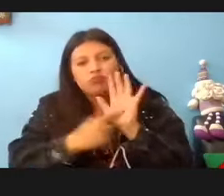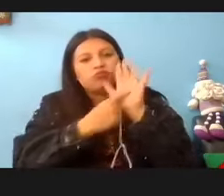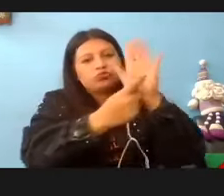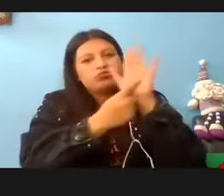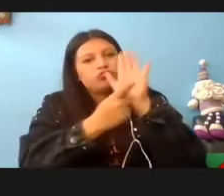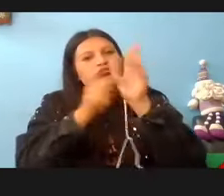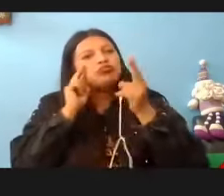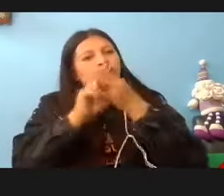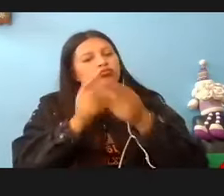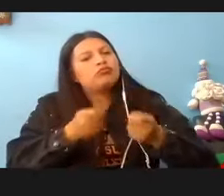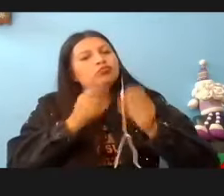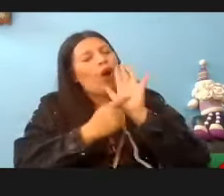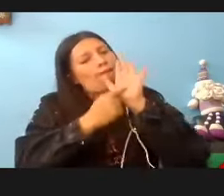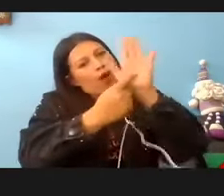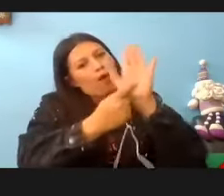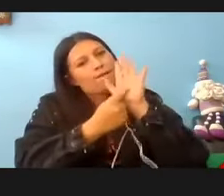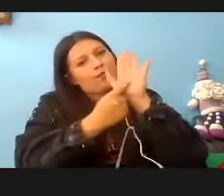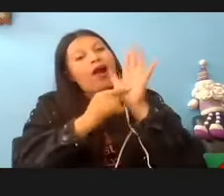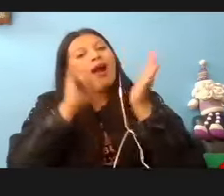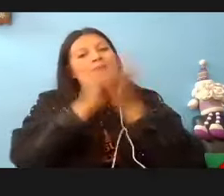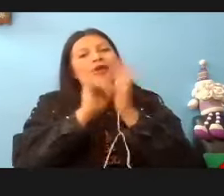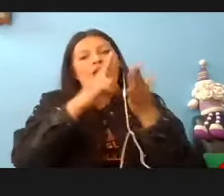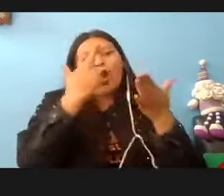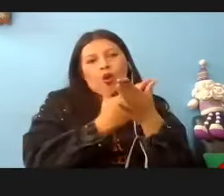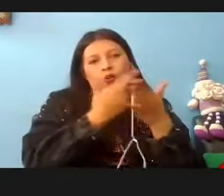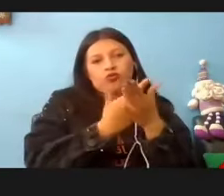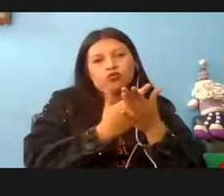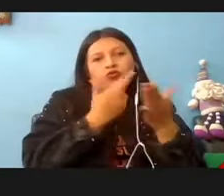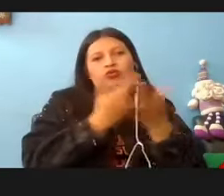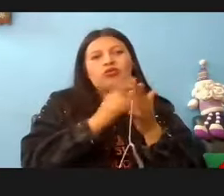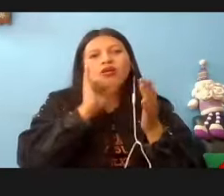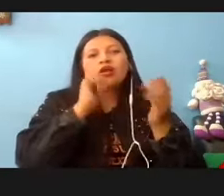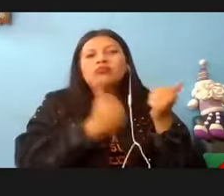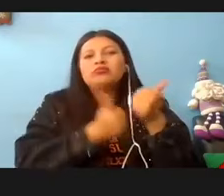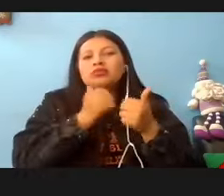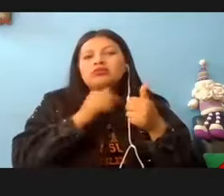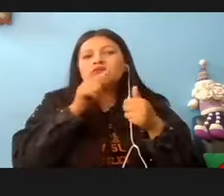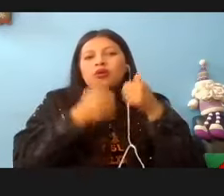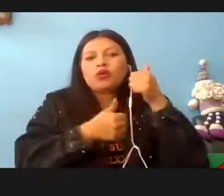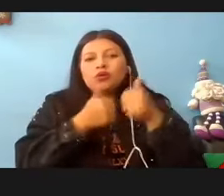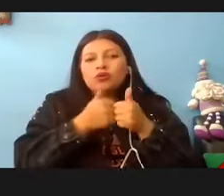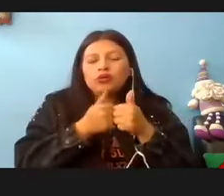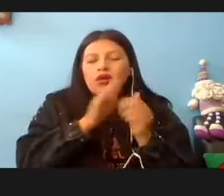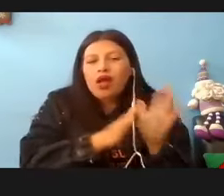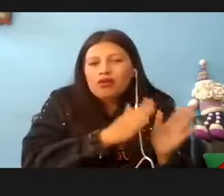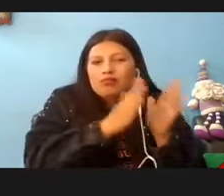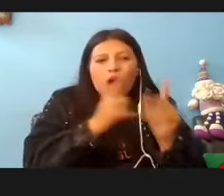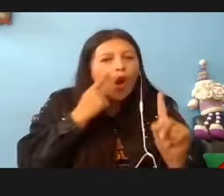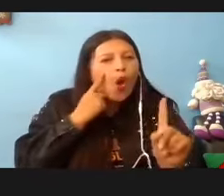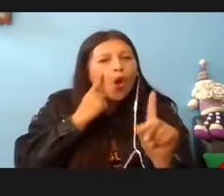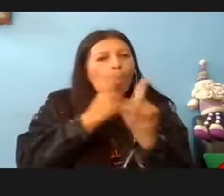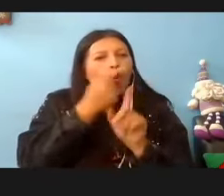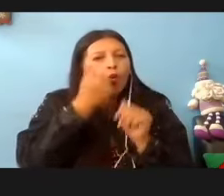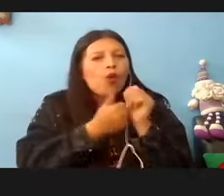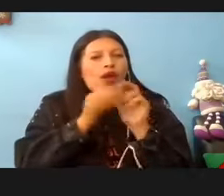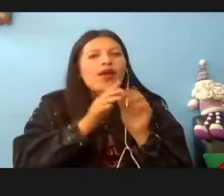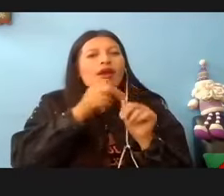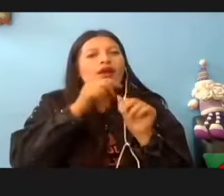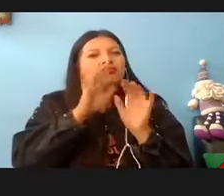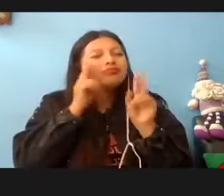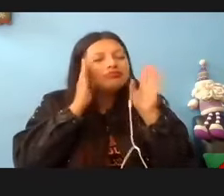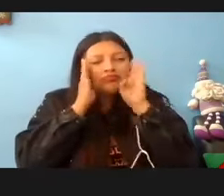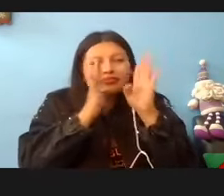eso, entonces, también la revista tiene dos números anuales y tiene una sección exclusivamente dedicada a